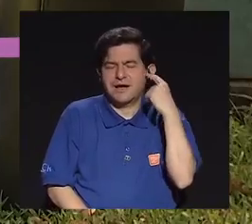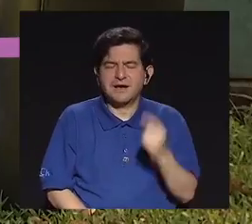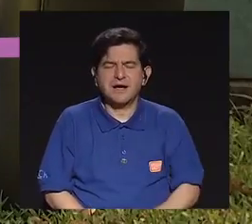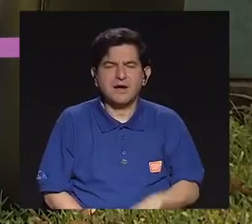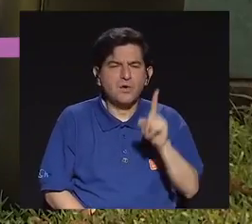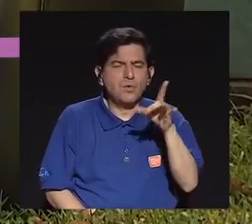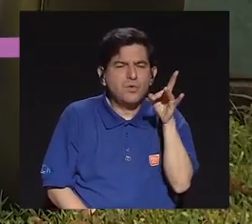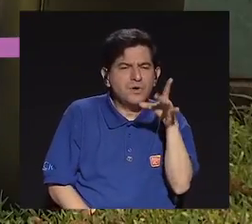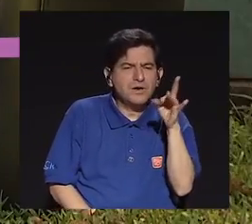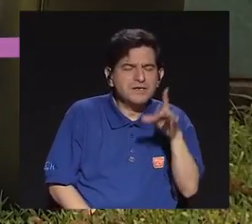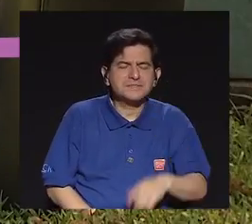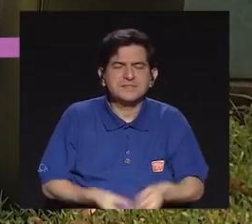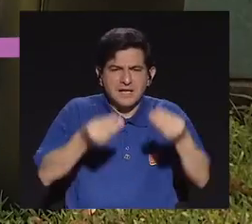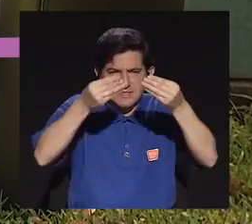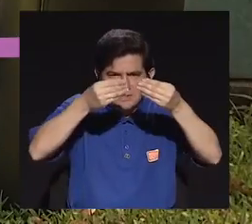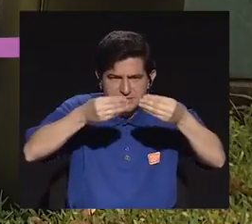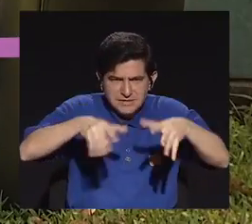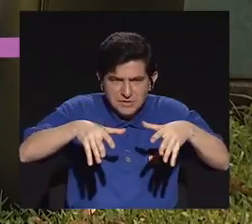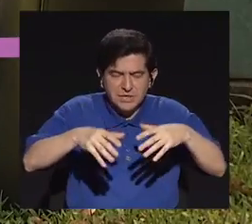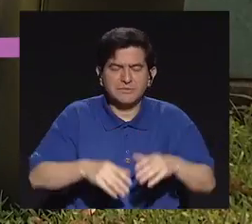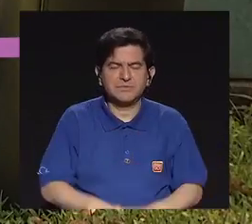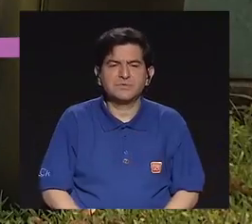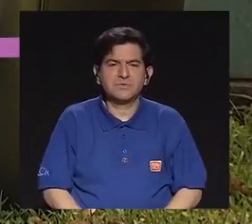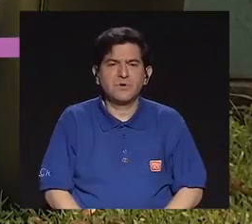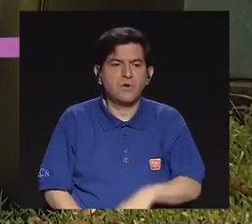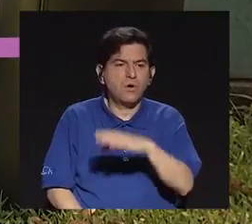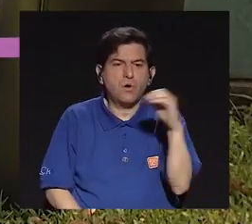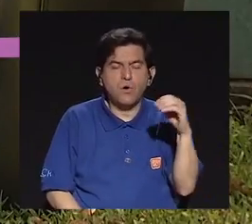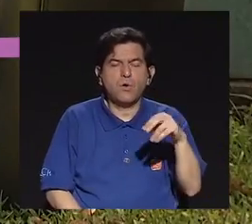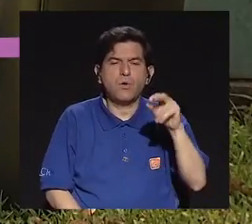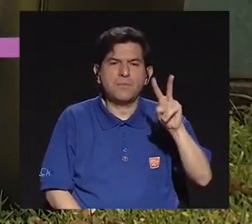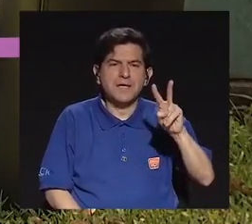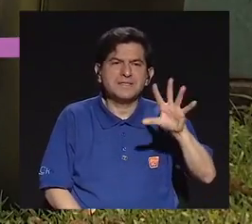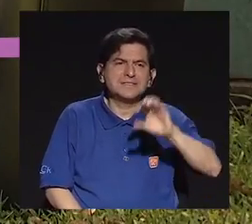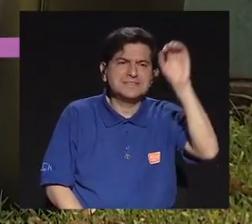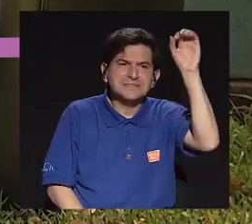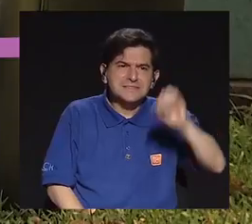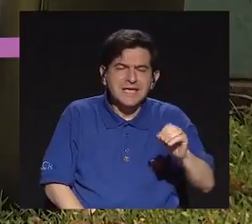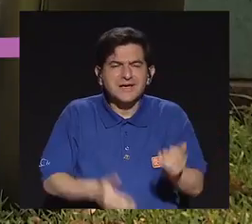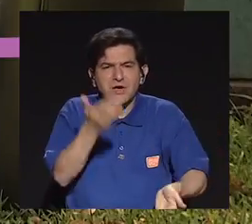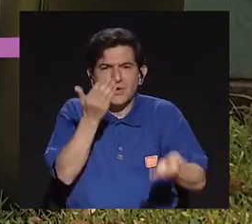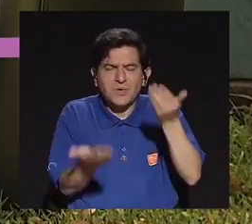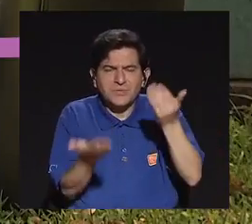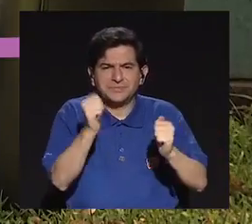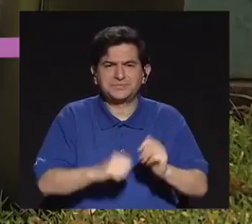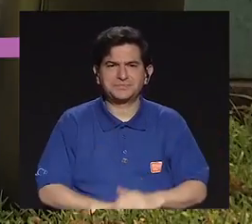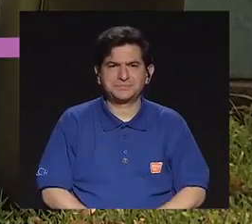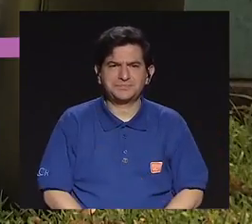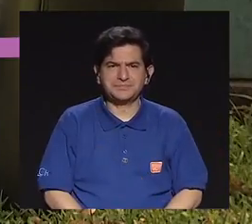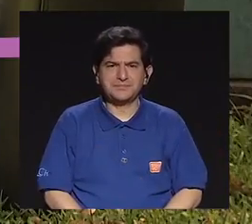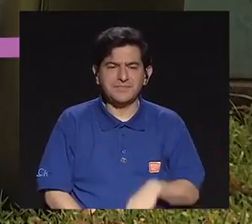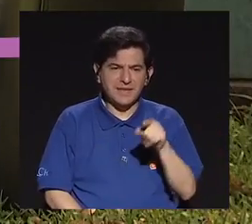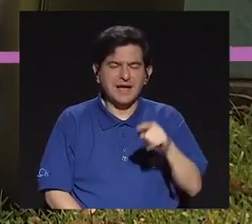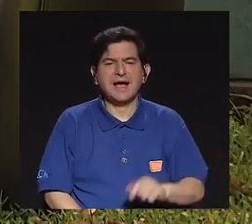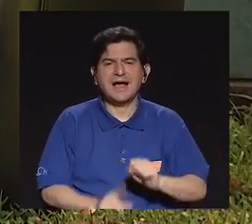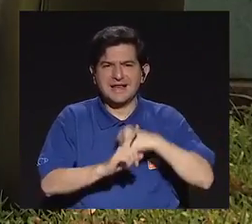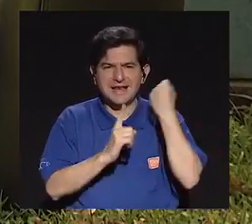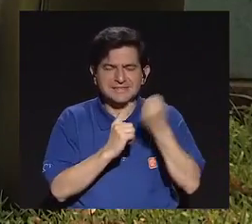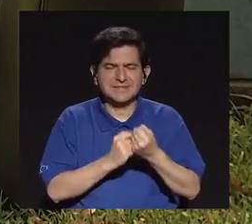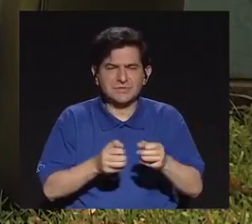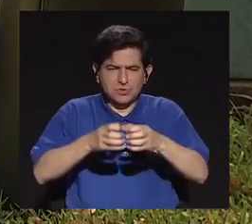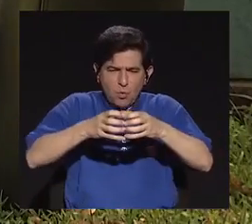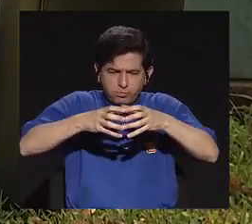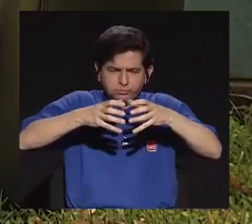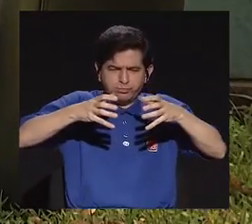o esos cristalitos que tenemos en el oído interno, y más o menos un 25% va a ser una neuronitis vestibular,